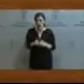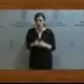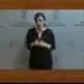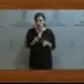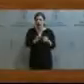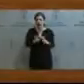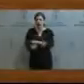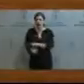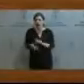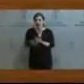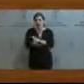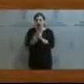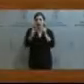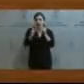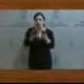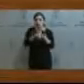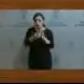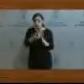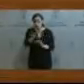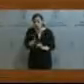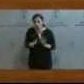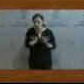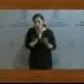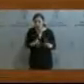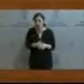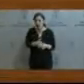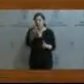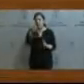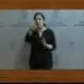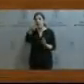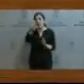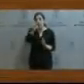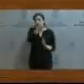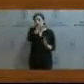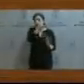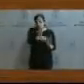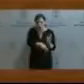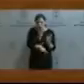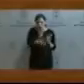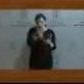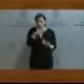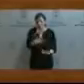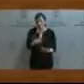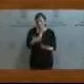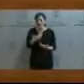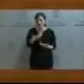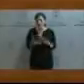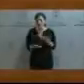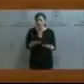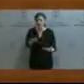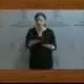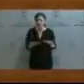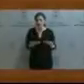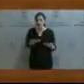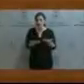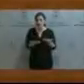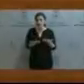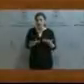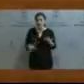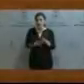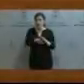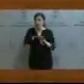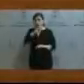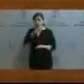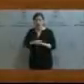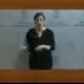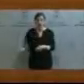Alteraciones que se tratan de arreglar, ya le digo, con normas que actualmente están ya rozando la ilegalidad y que